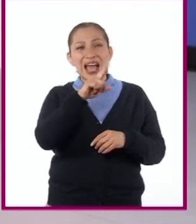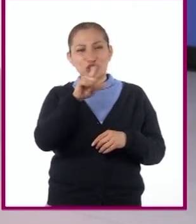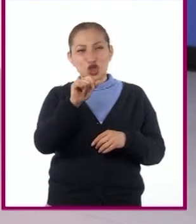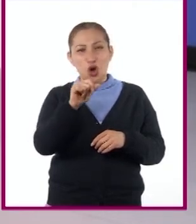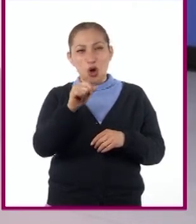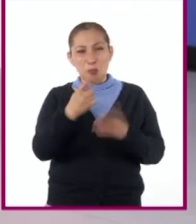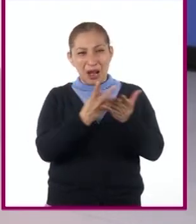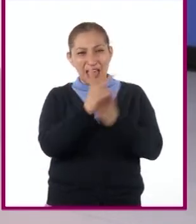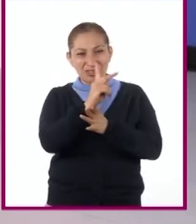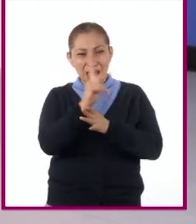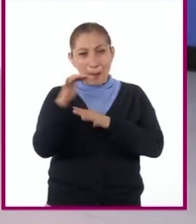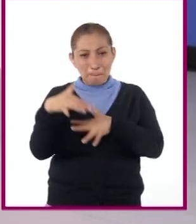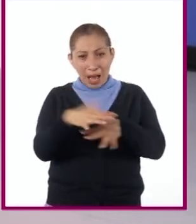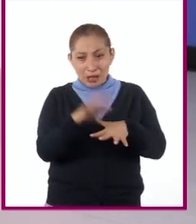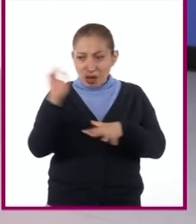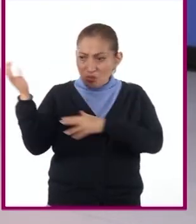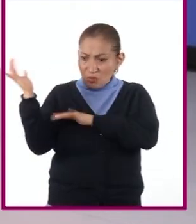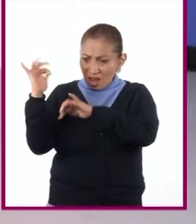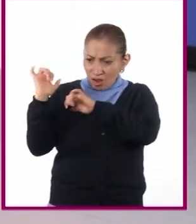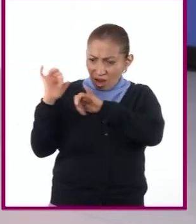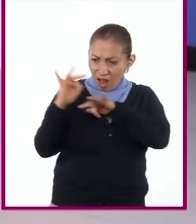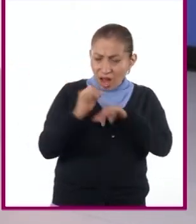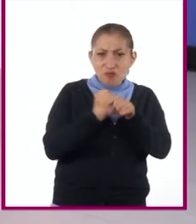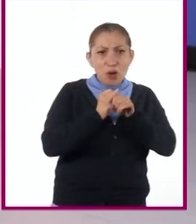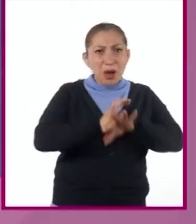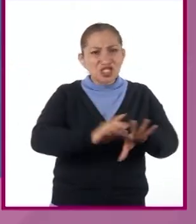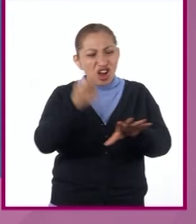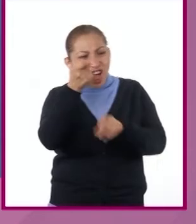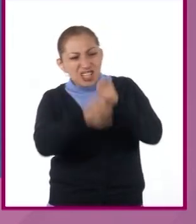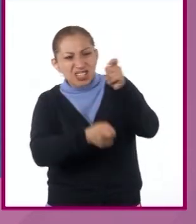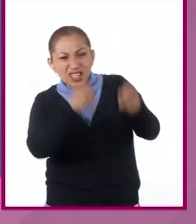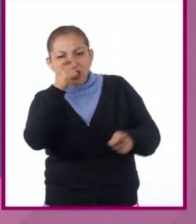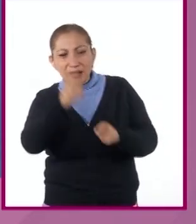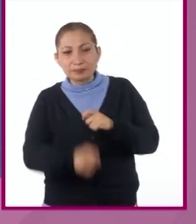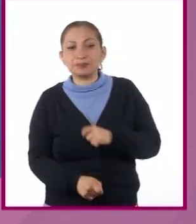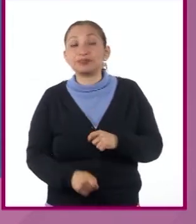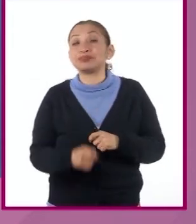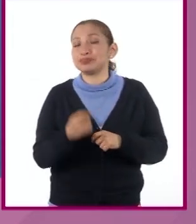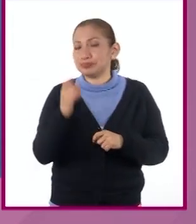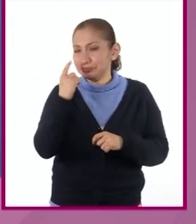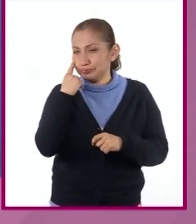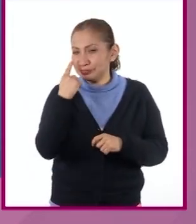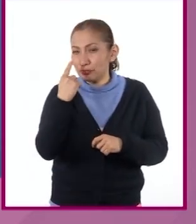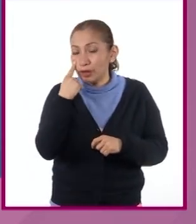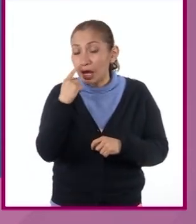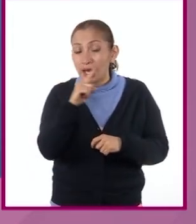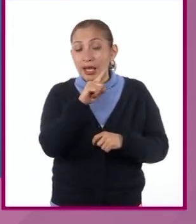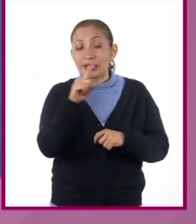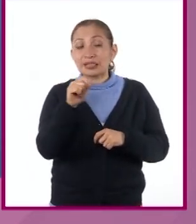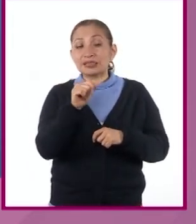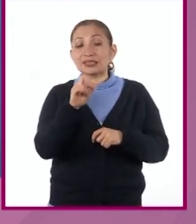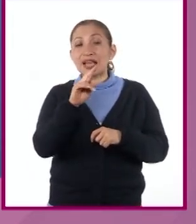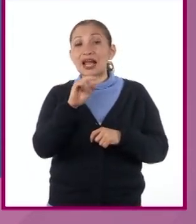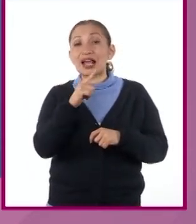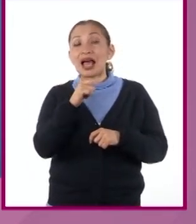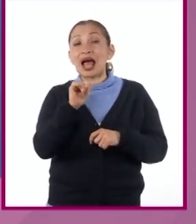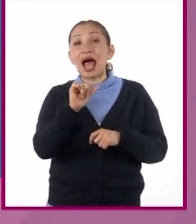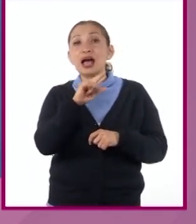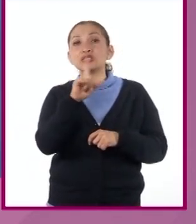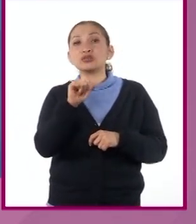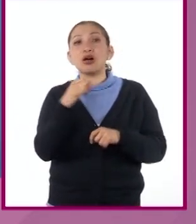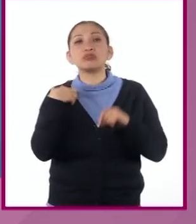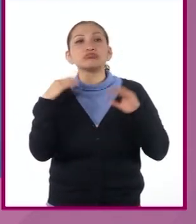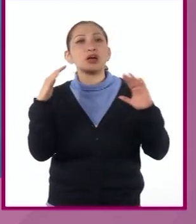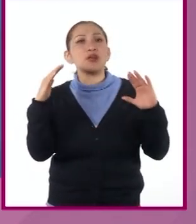así es. Nos inundaron con información de esta alga. Pues resulta que el sargazo es una